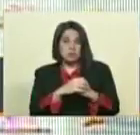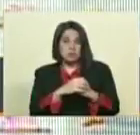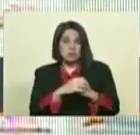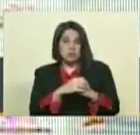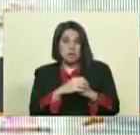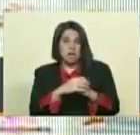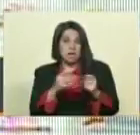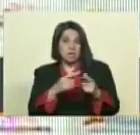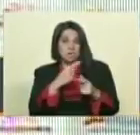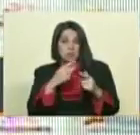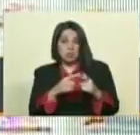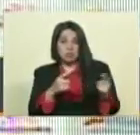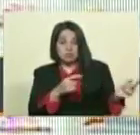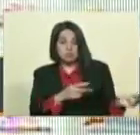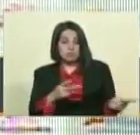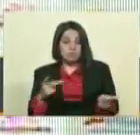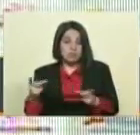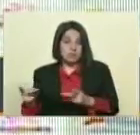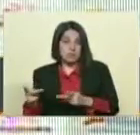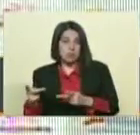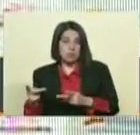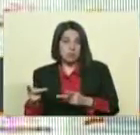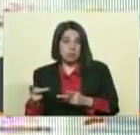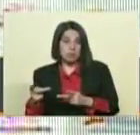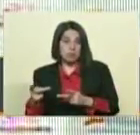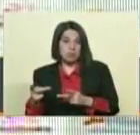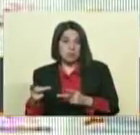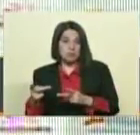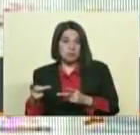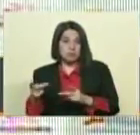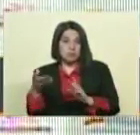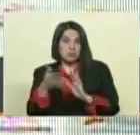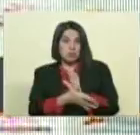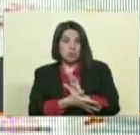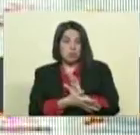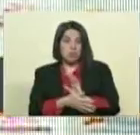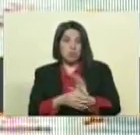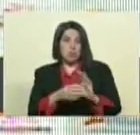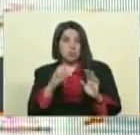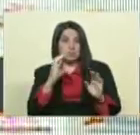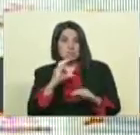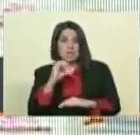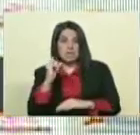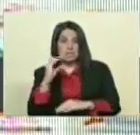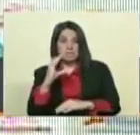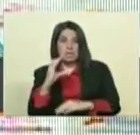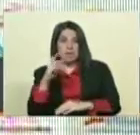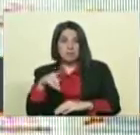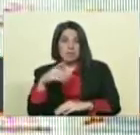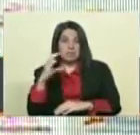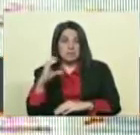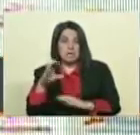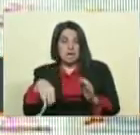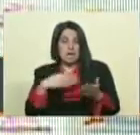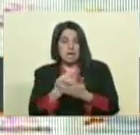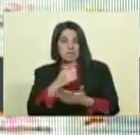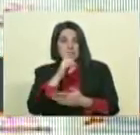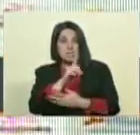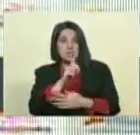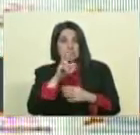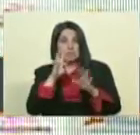invito especialmente a la expo criminalística del 6CPC hasta el 19 de